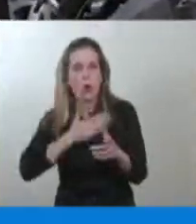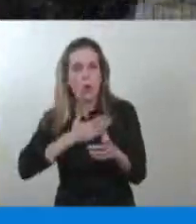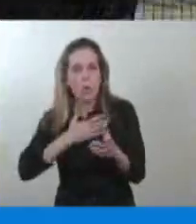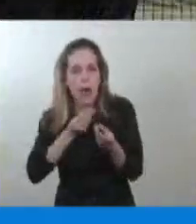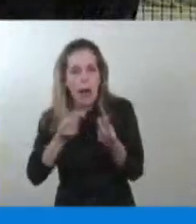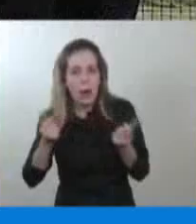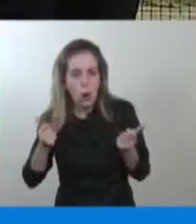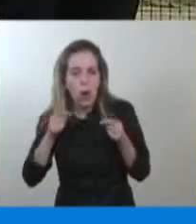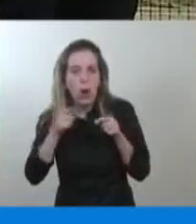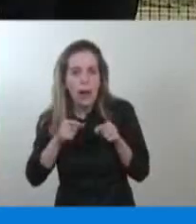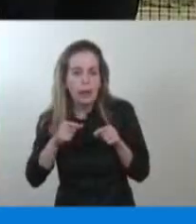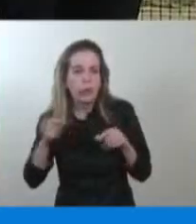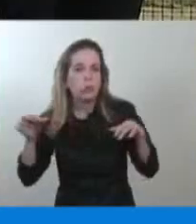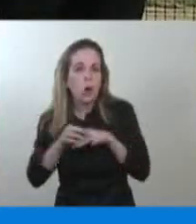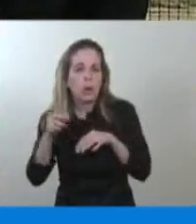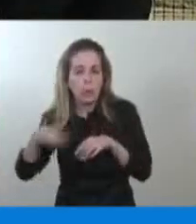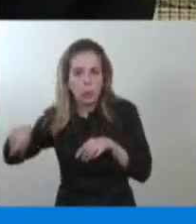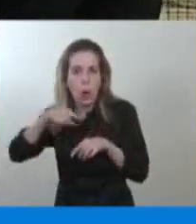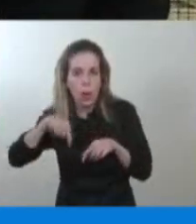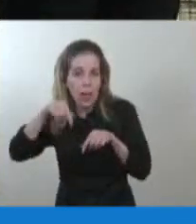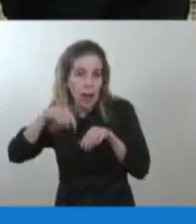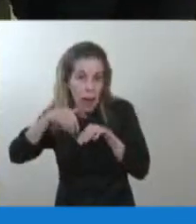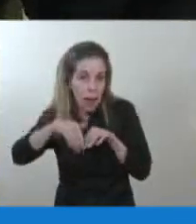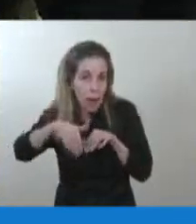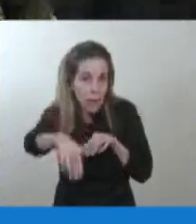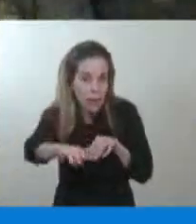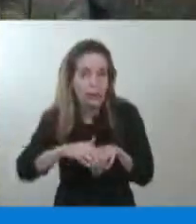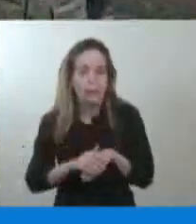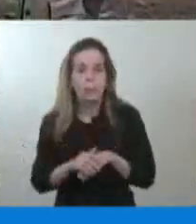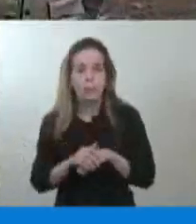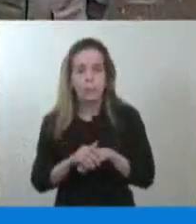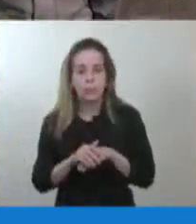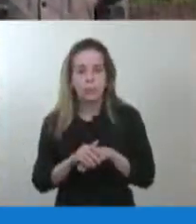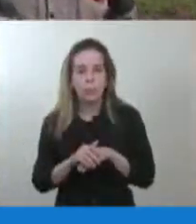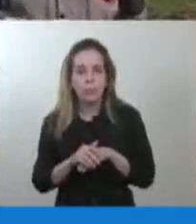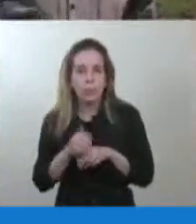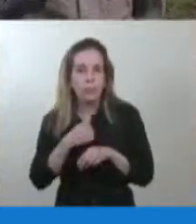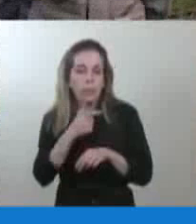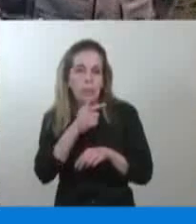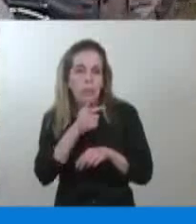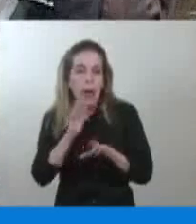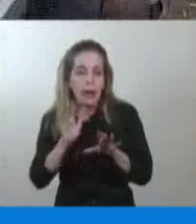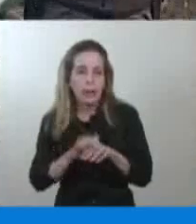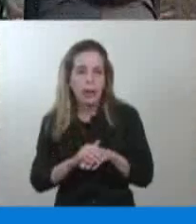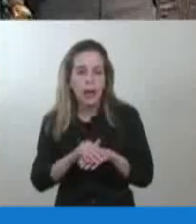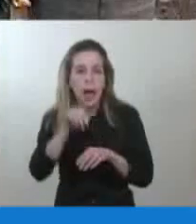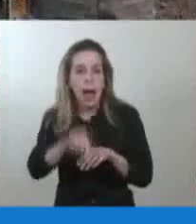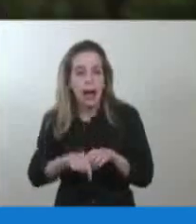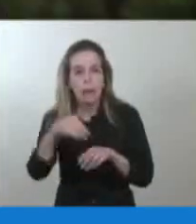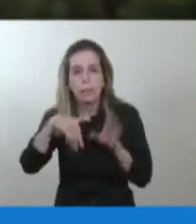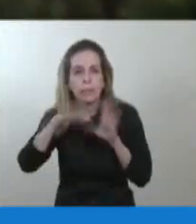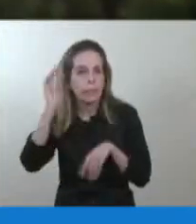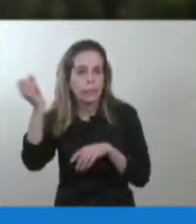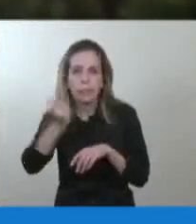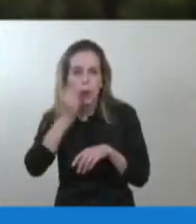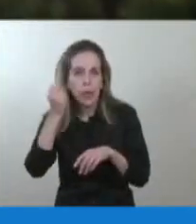ese es nuestro compromiso de acá en adelante y creo yo que lo más importante